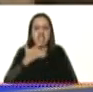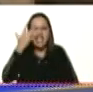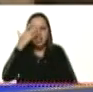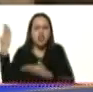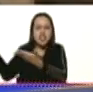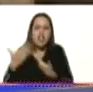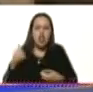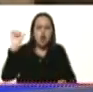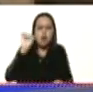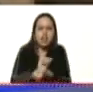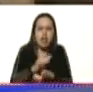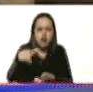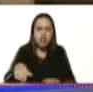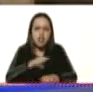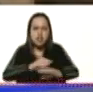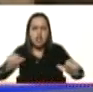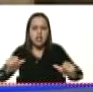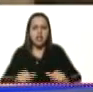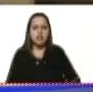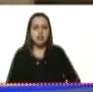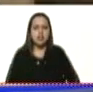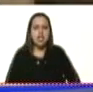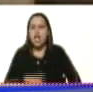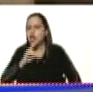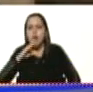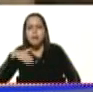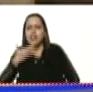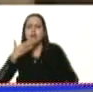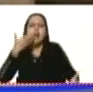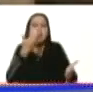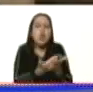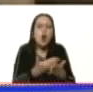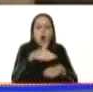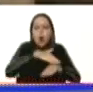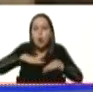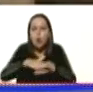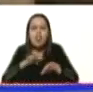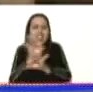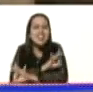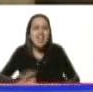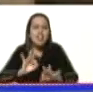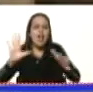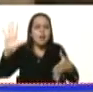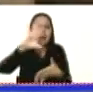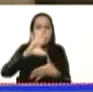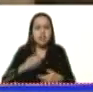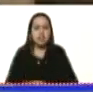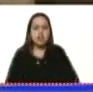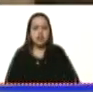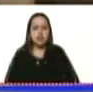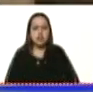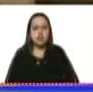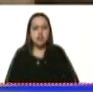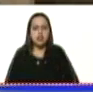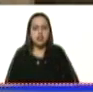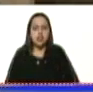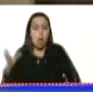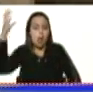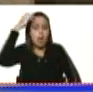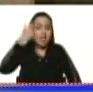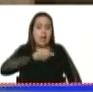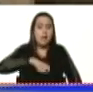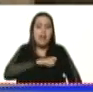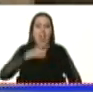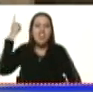como esclavos a nuestra tierra. Y no le han pedido perdón todavía a América. La monarquía española tiene